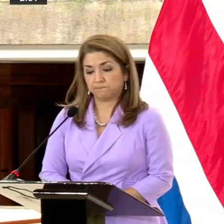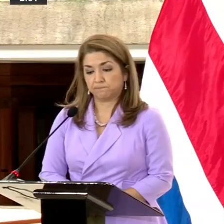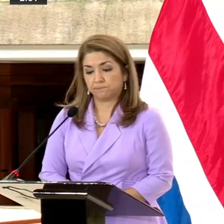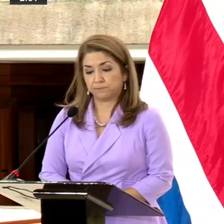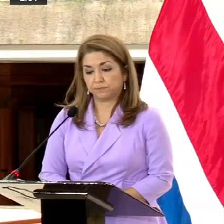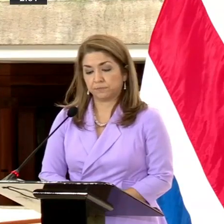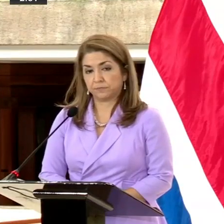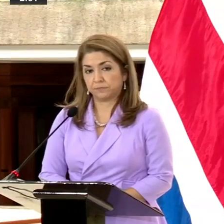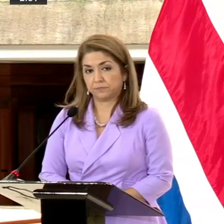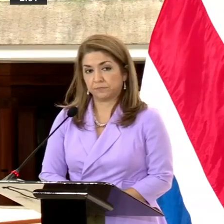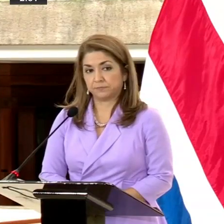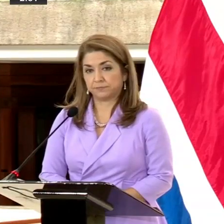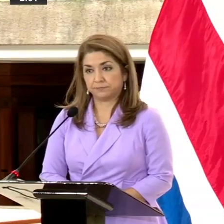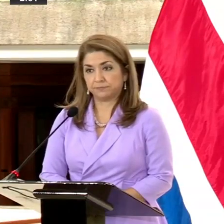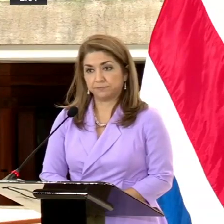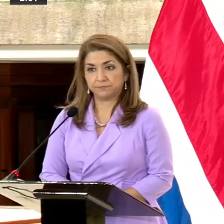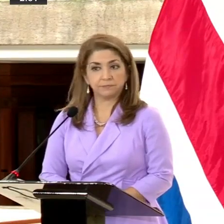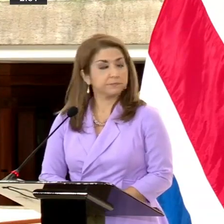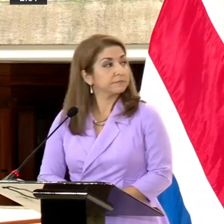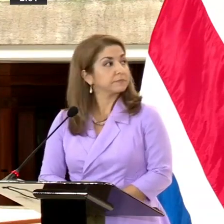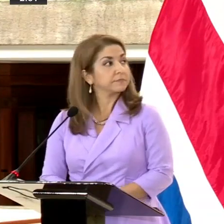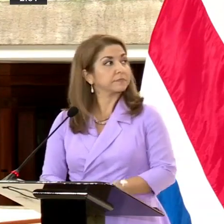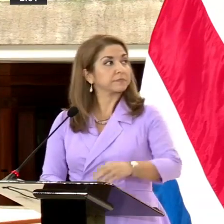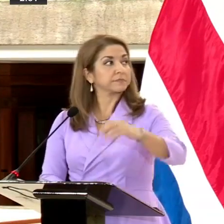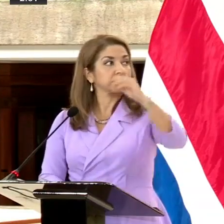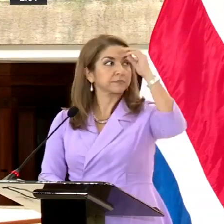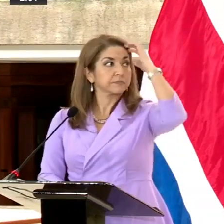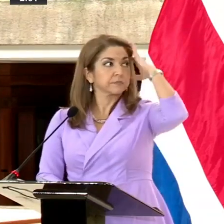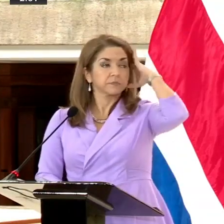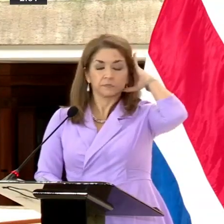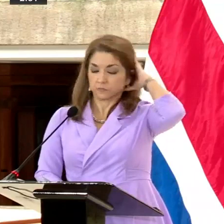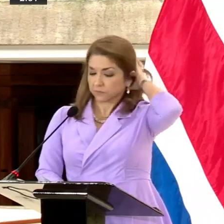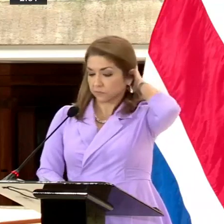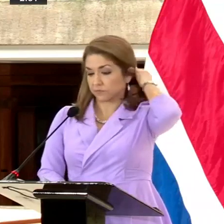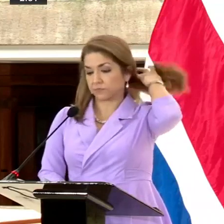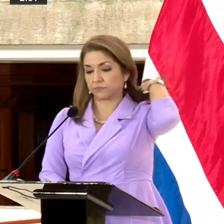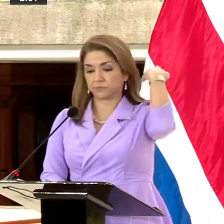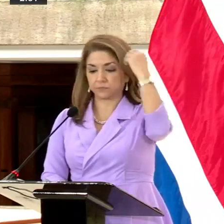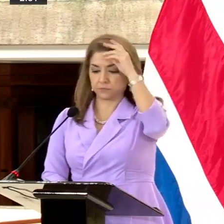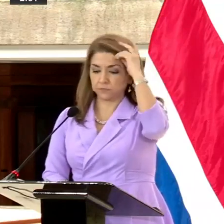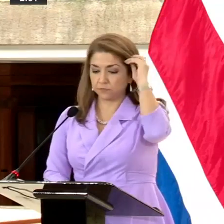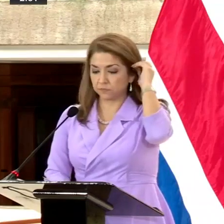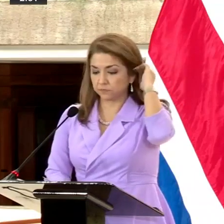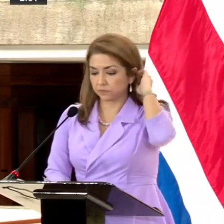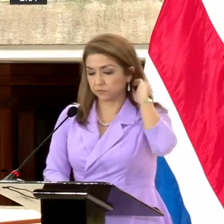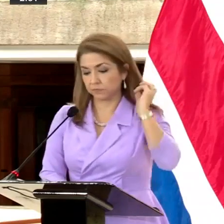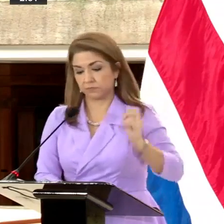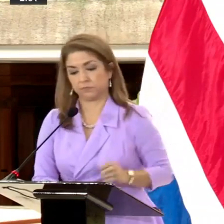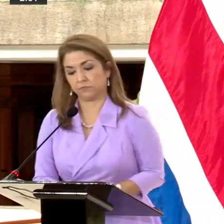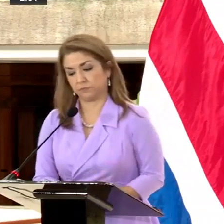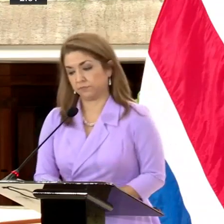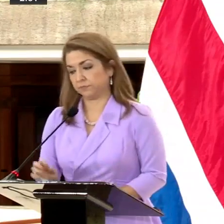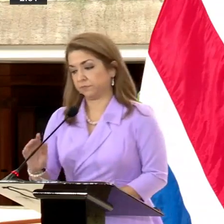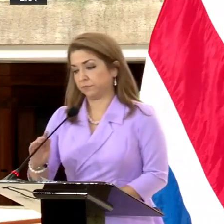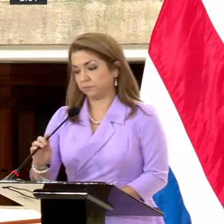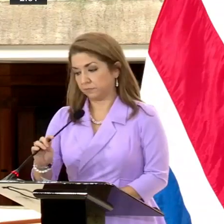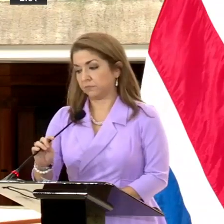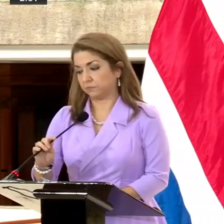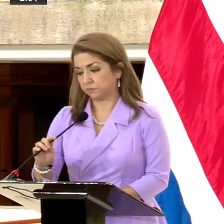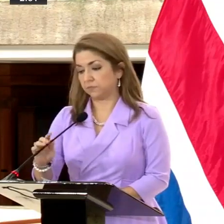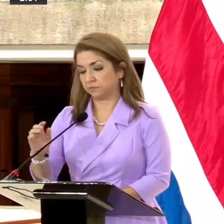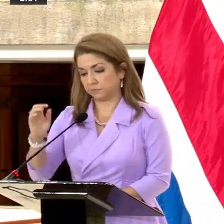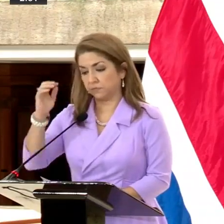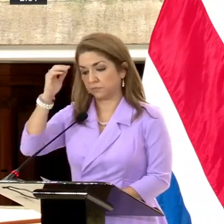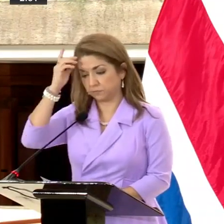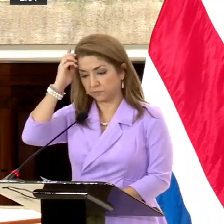En el ambiental yo creo que el manejo de los residuos sólidos en Costa Rica es quizás, posiblemente, la deuda más